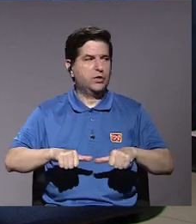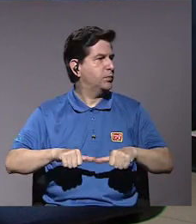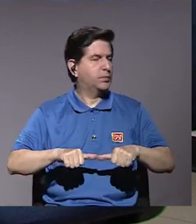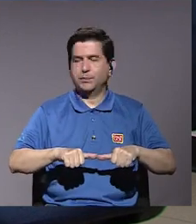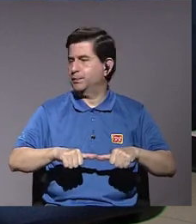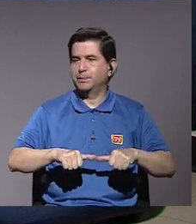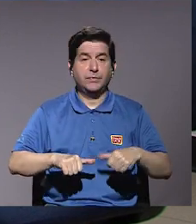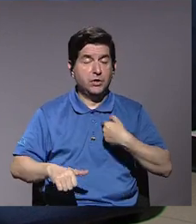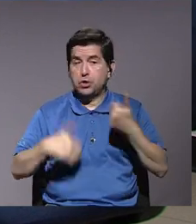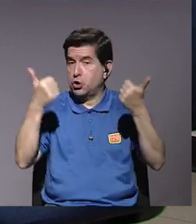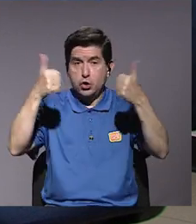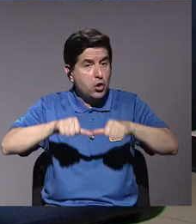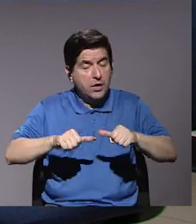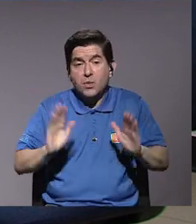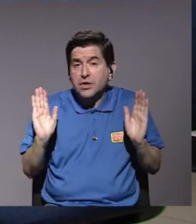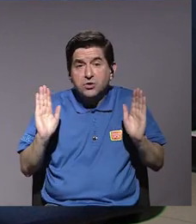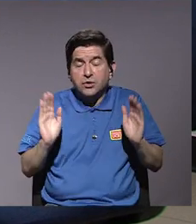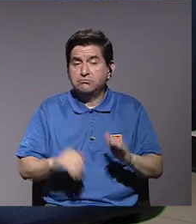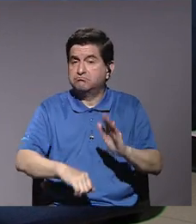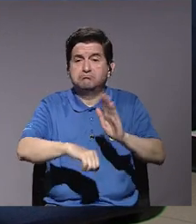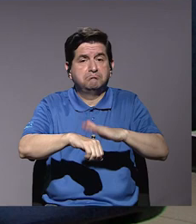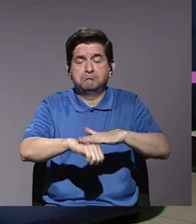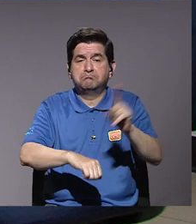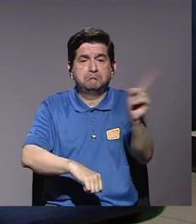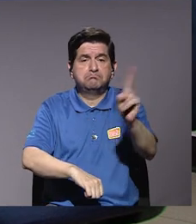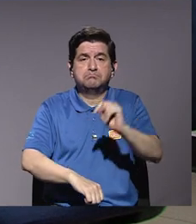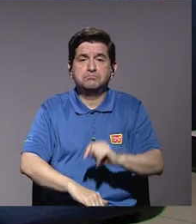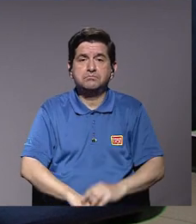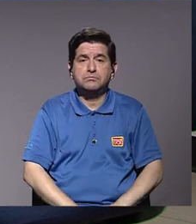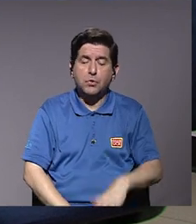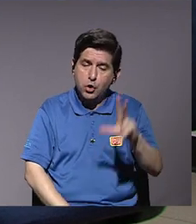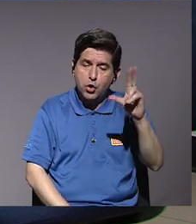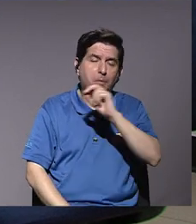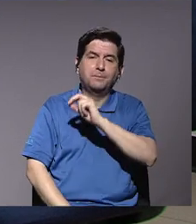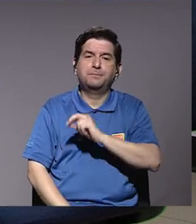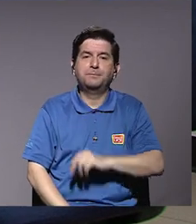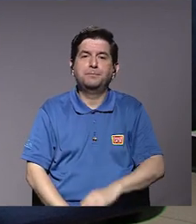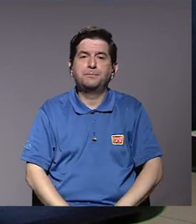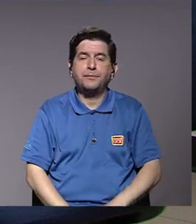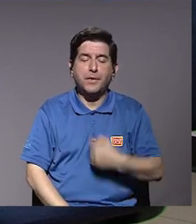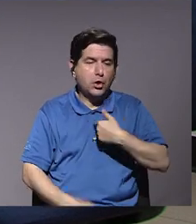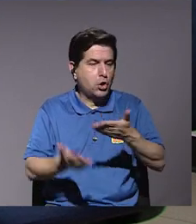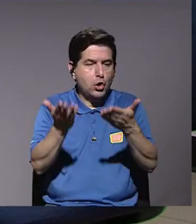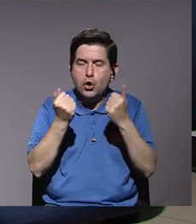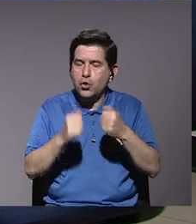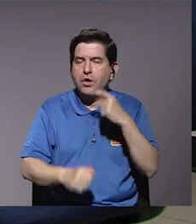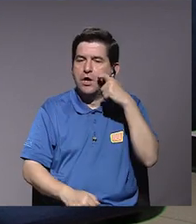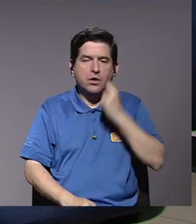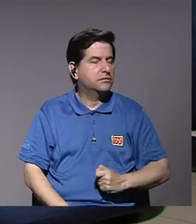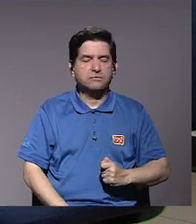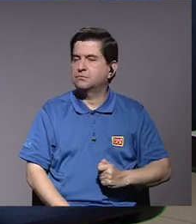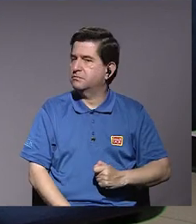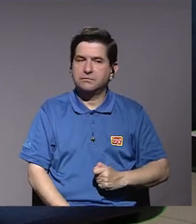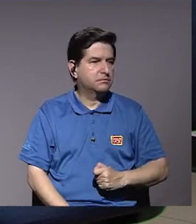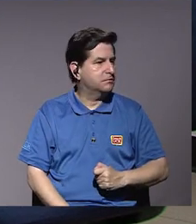acuerdo. Y si yo no estoy de acuerdo, simplemente no doy mi consentimiento. Digo, no, yo no quiero que me extraigan la muela. No